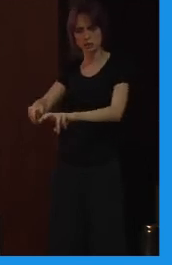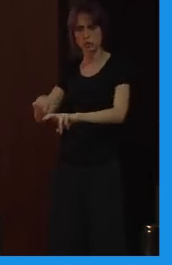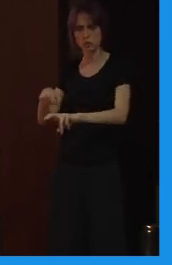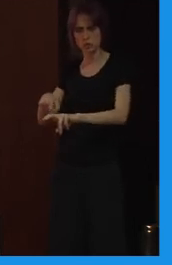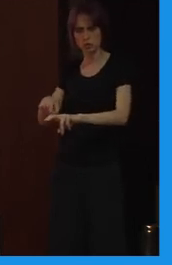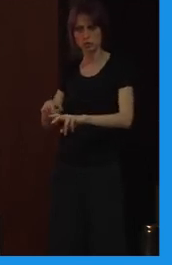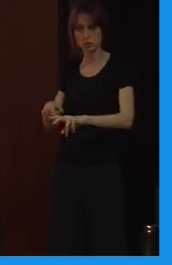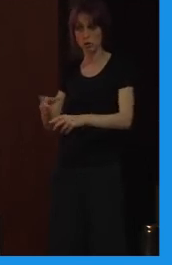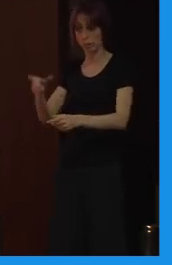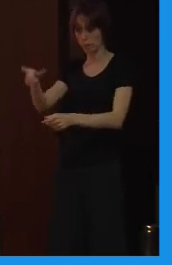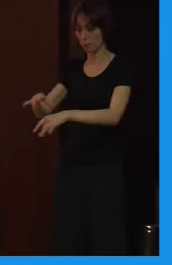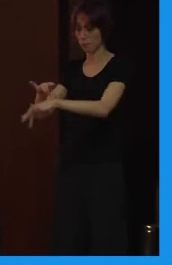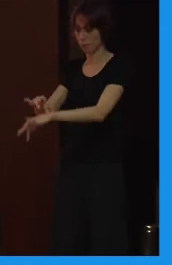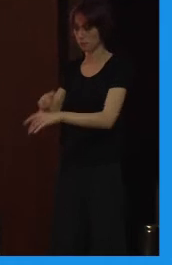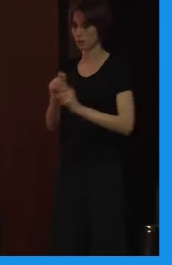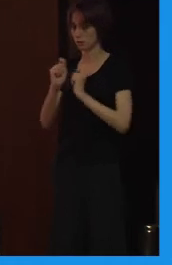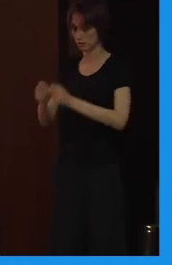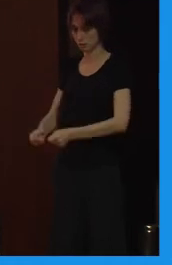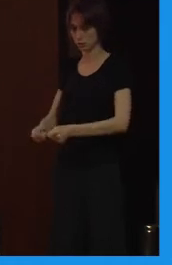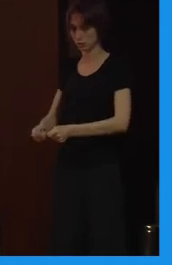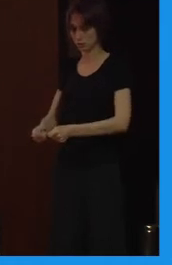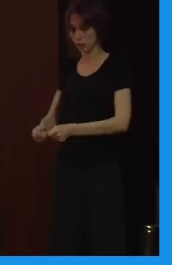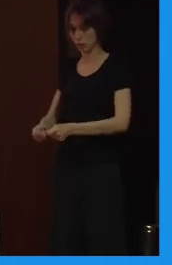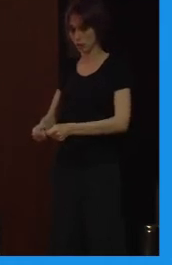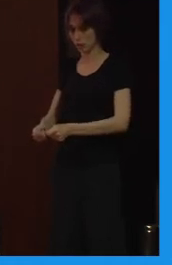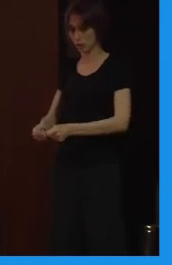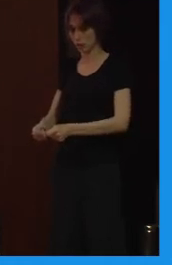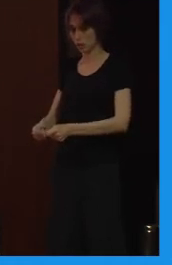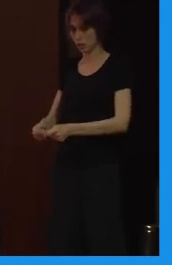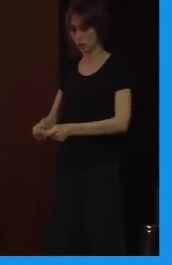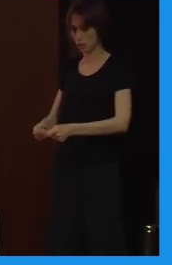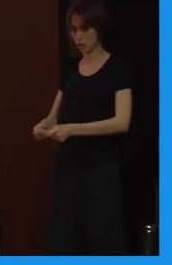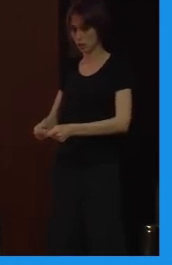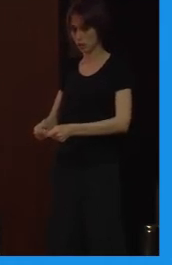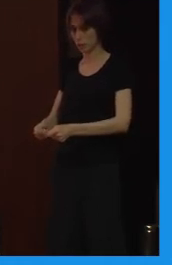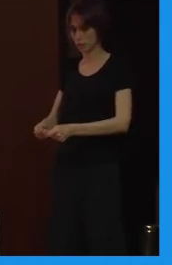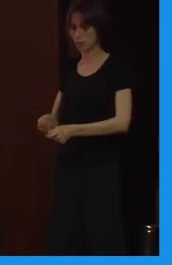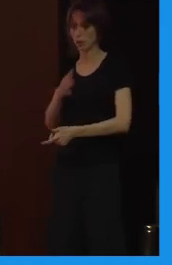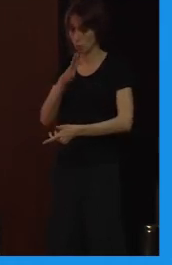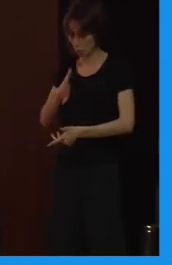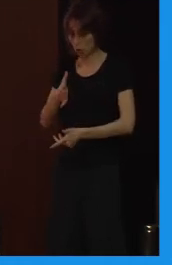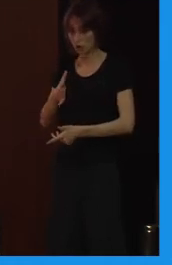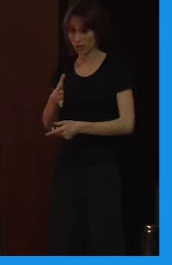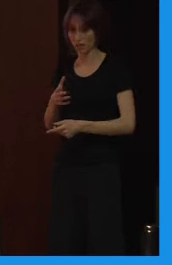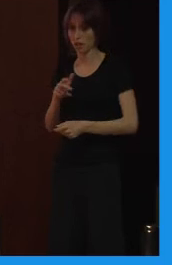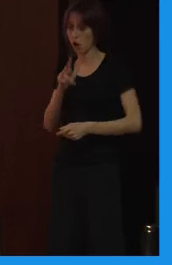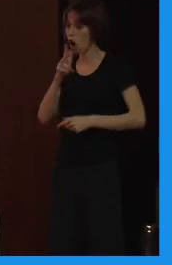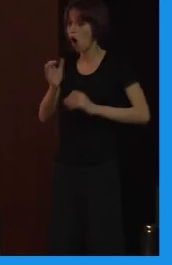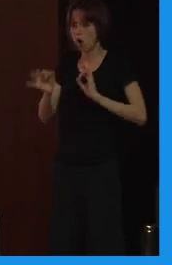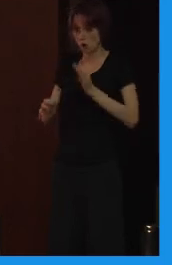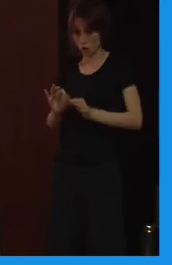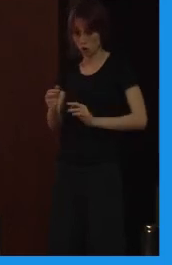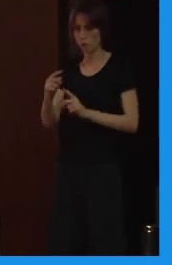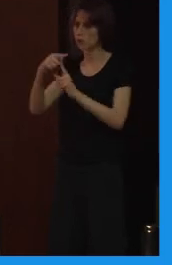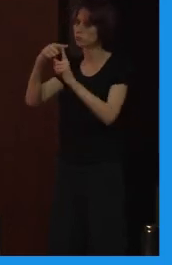los pacientes que eran deficitarios, porque si no llegan a tener otro déficit de otra hormona que no cuadra, que tuviese que tener un déficit de